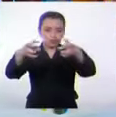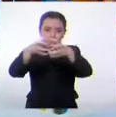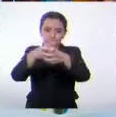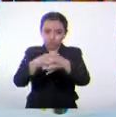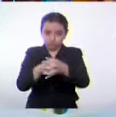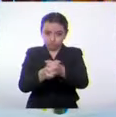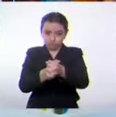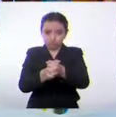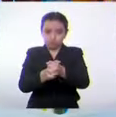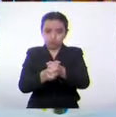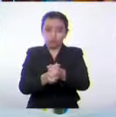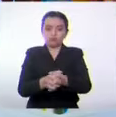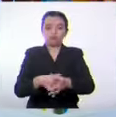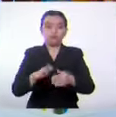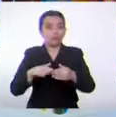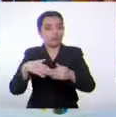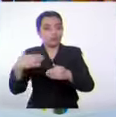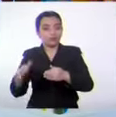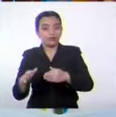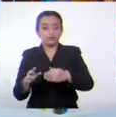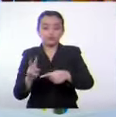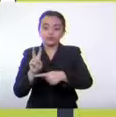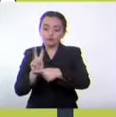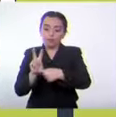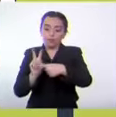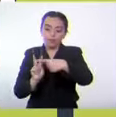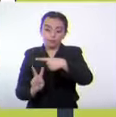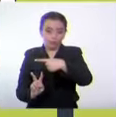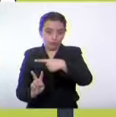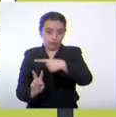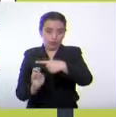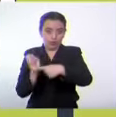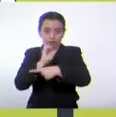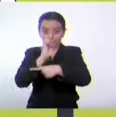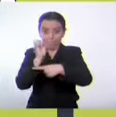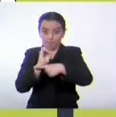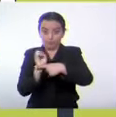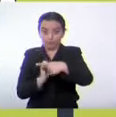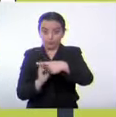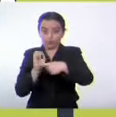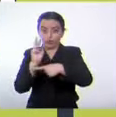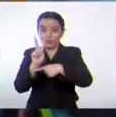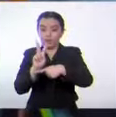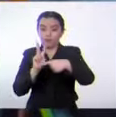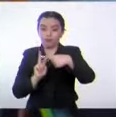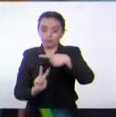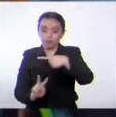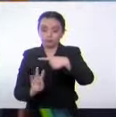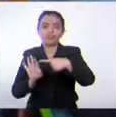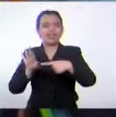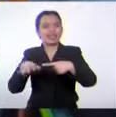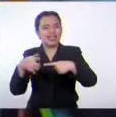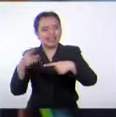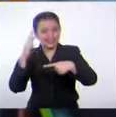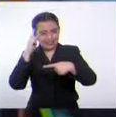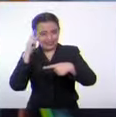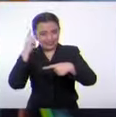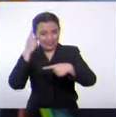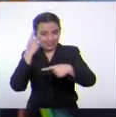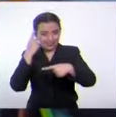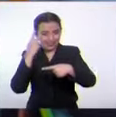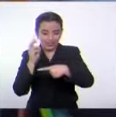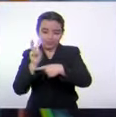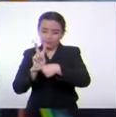Luego estudiamos el porcentaje en volumen sobre volumen, que nos dice la cantidad